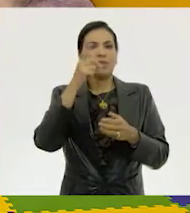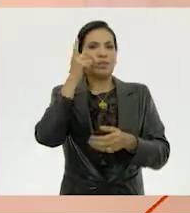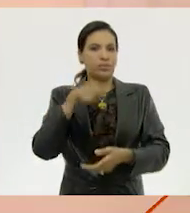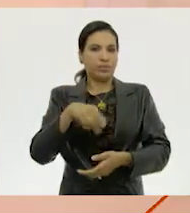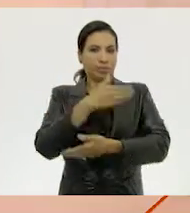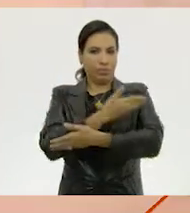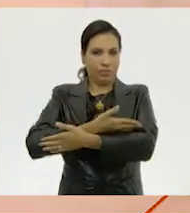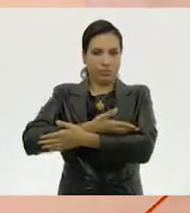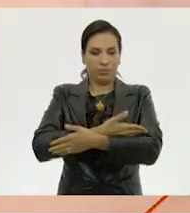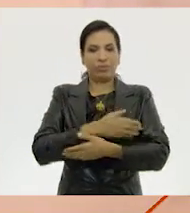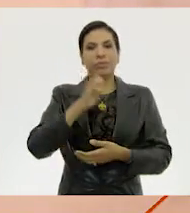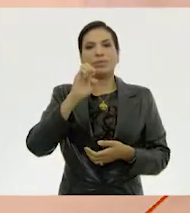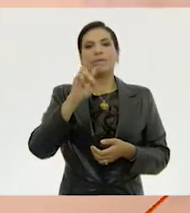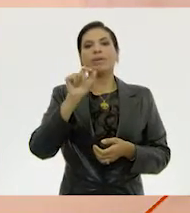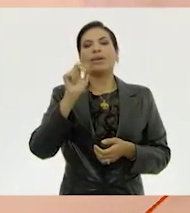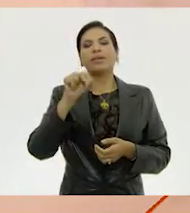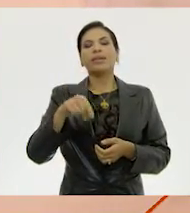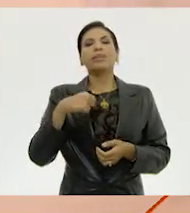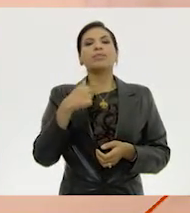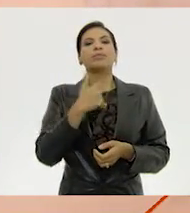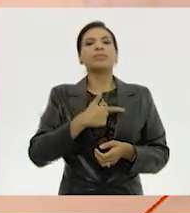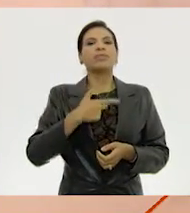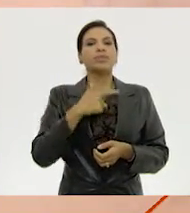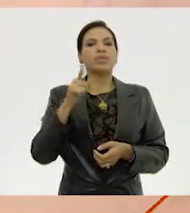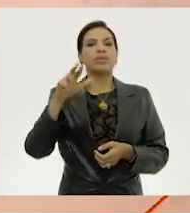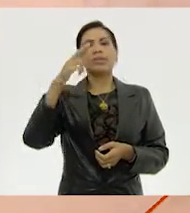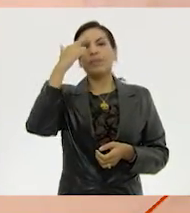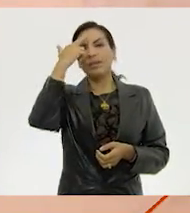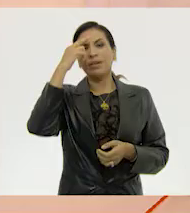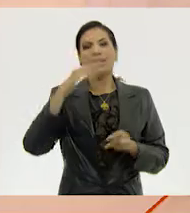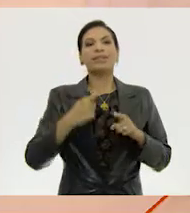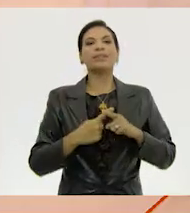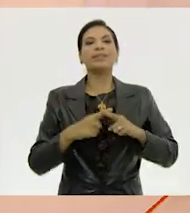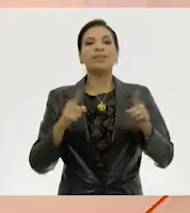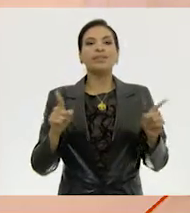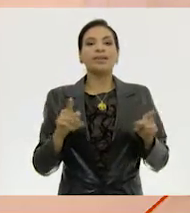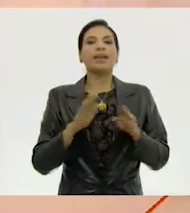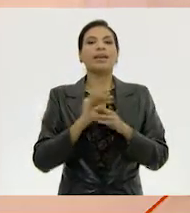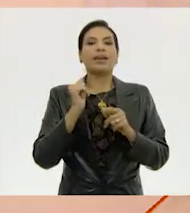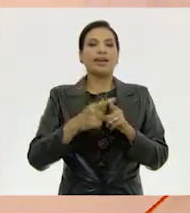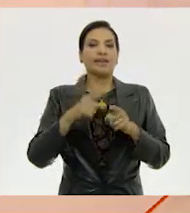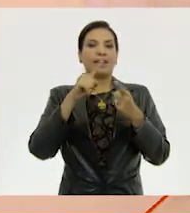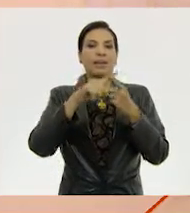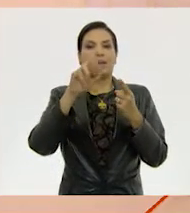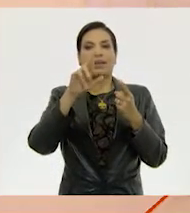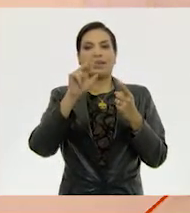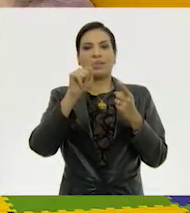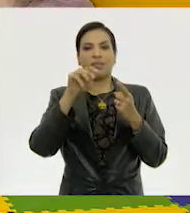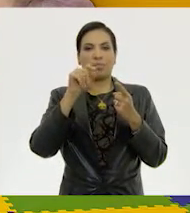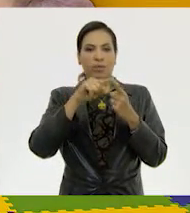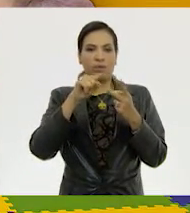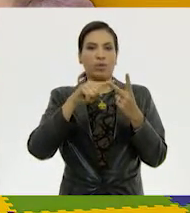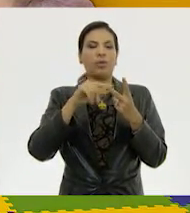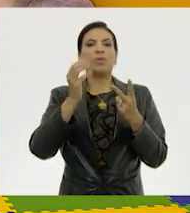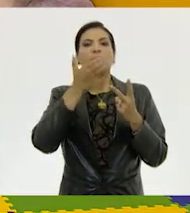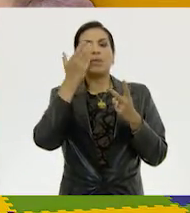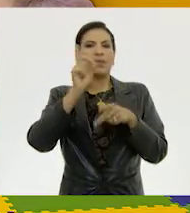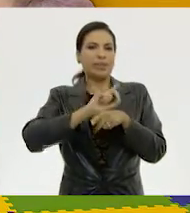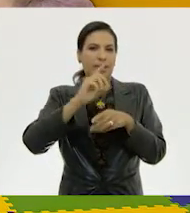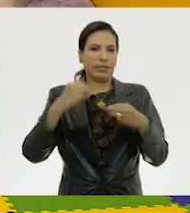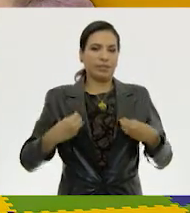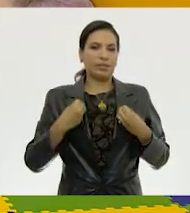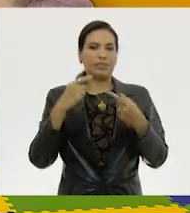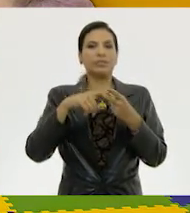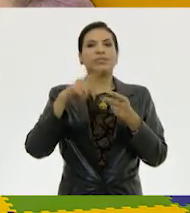bebé? Evelyn, para empezar, me gustaría que nos recordaras la diferencia entre ritmo y rutina. Claro que sí, Adriana.